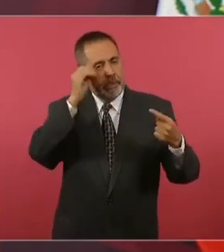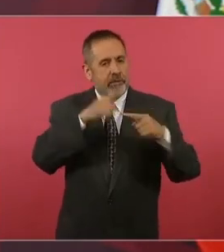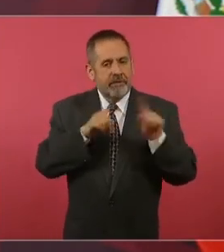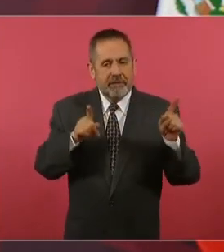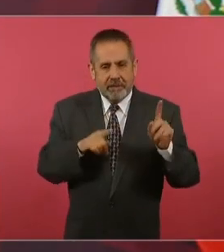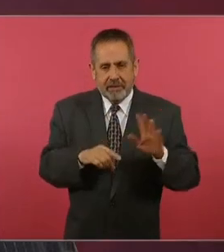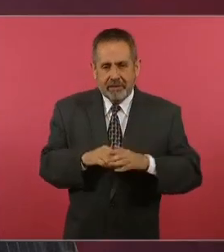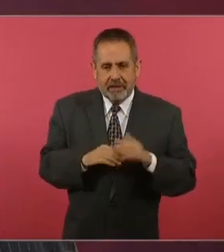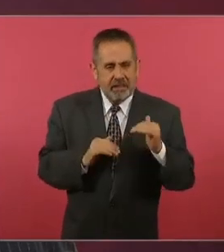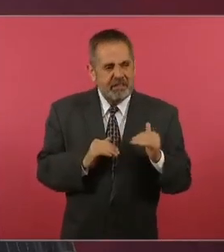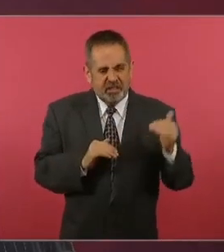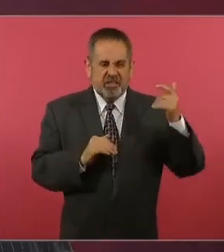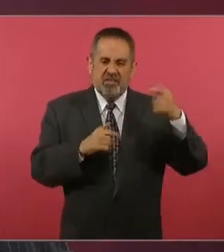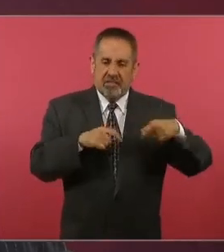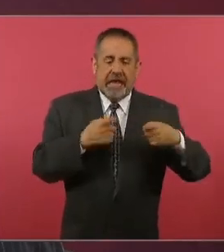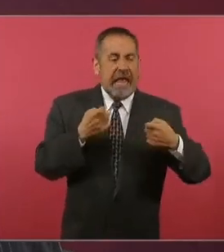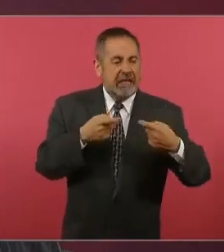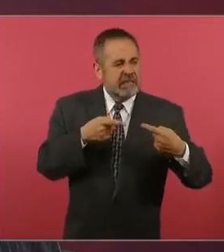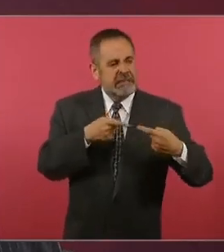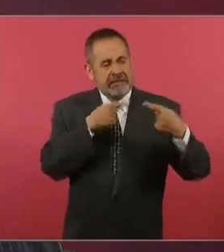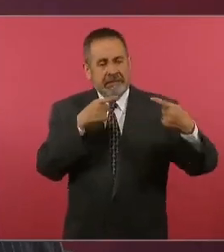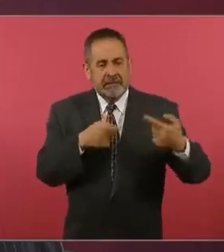es con los machuchones,